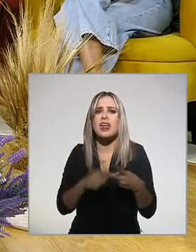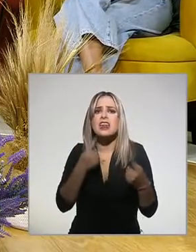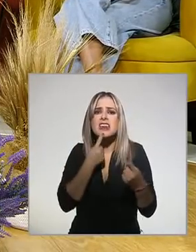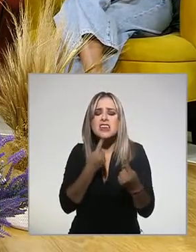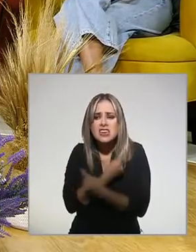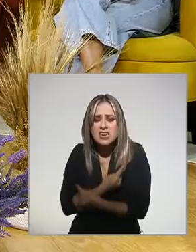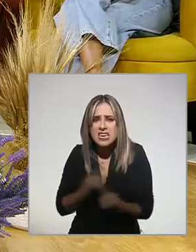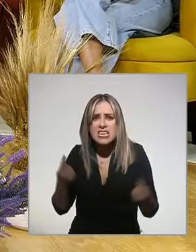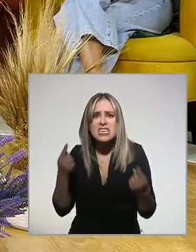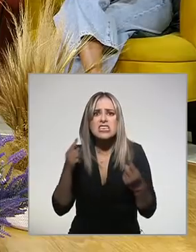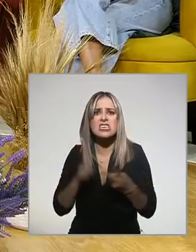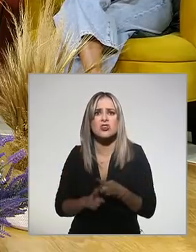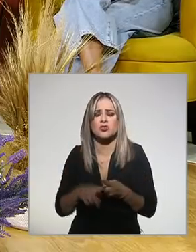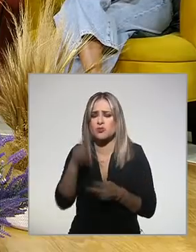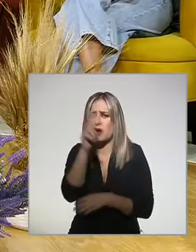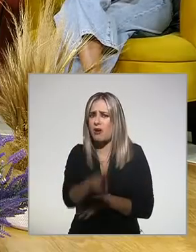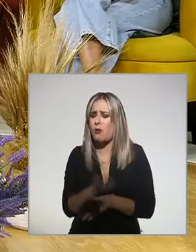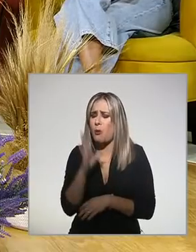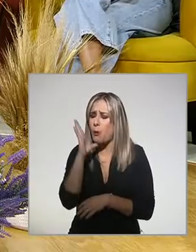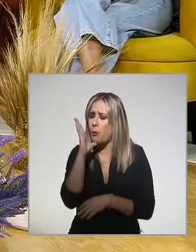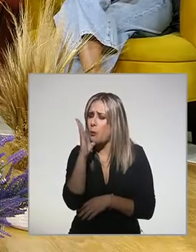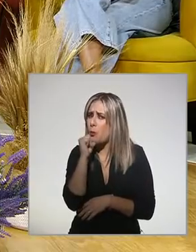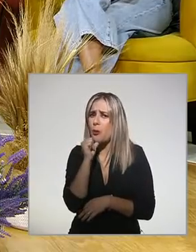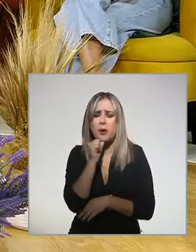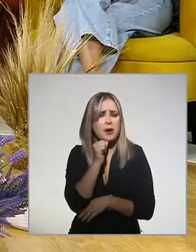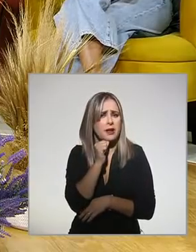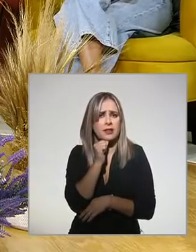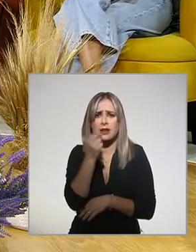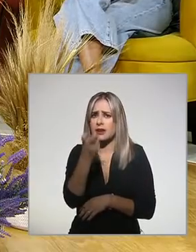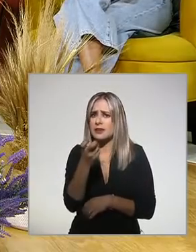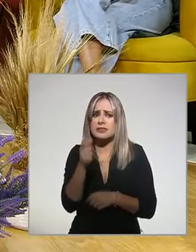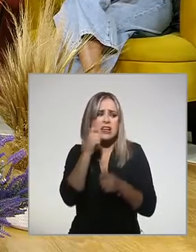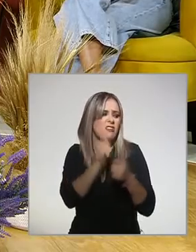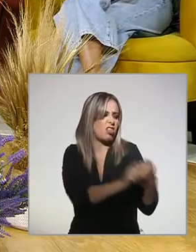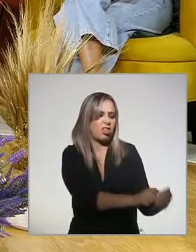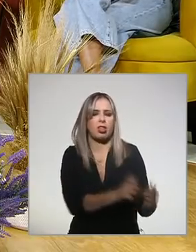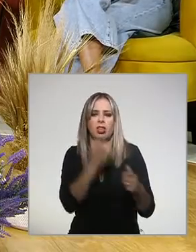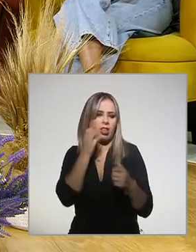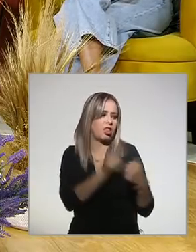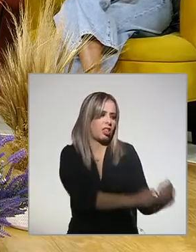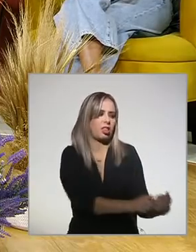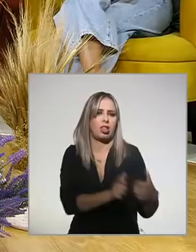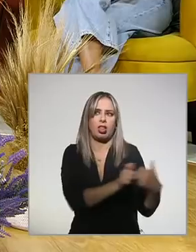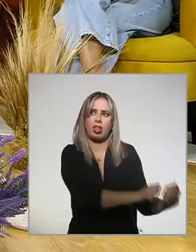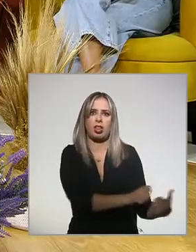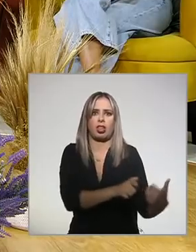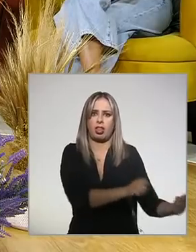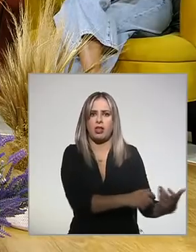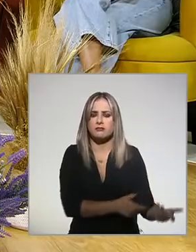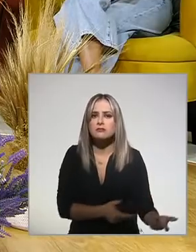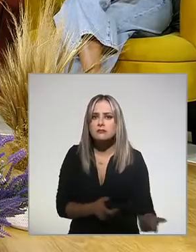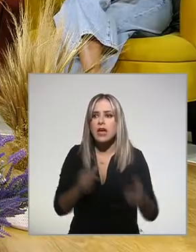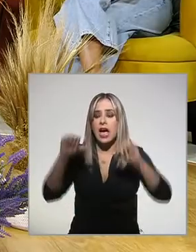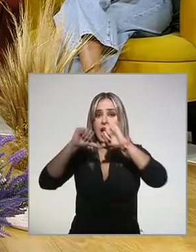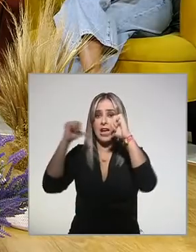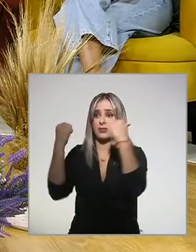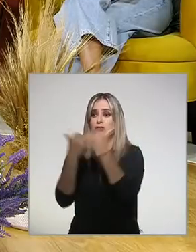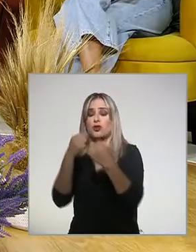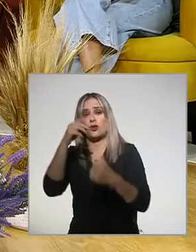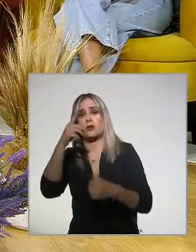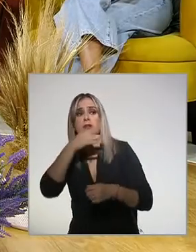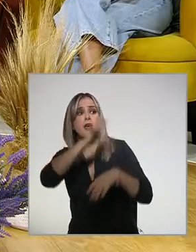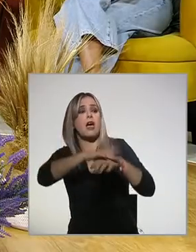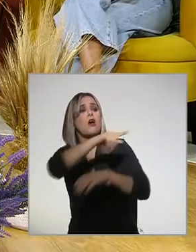doctor, no es posible que en una asociación recomiende que después de cierta edad puedan tener